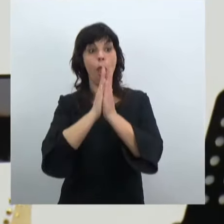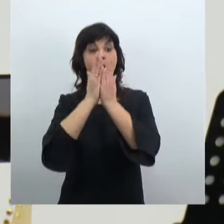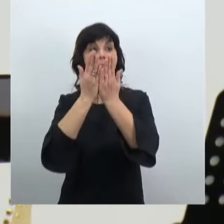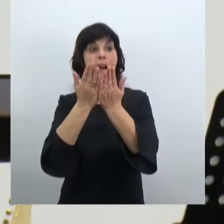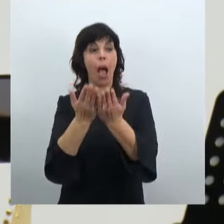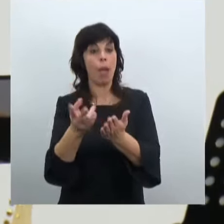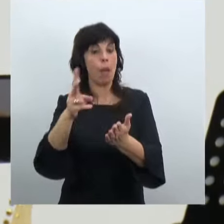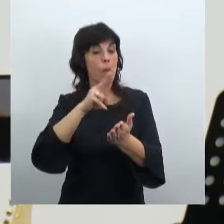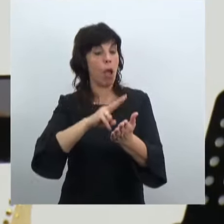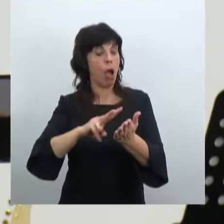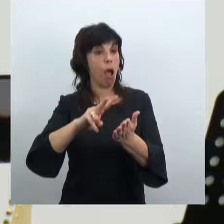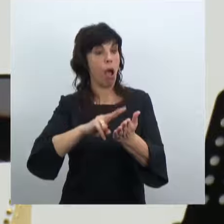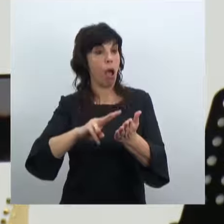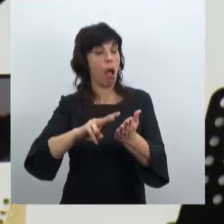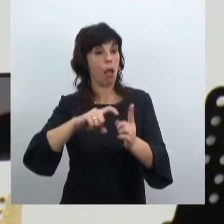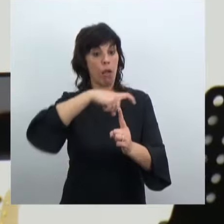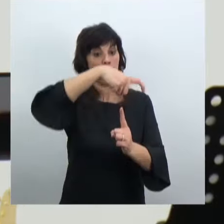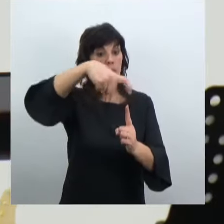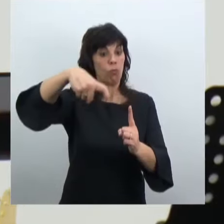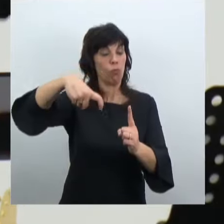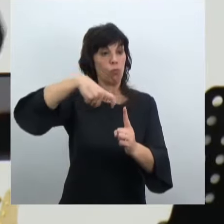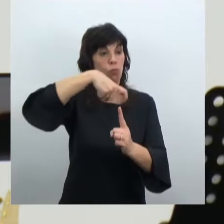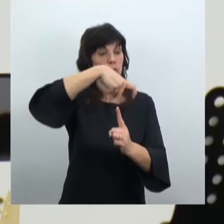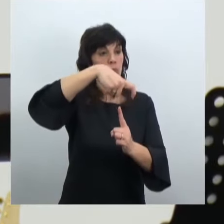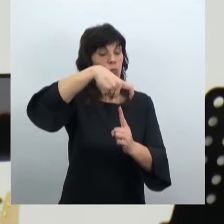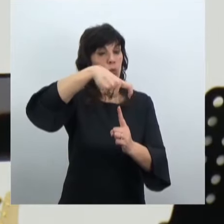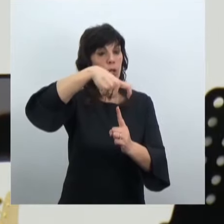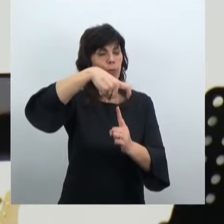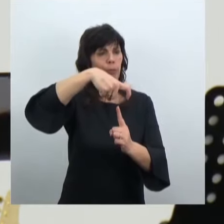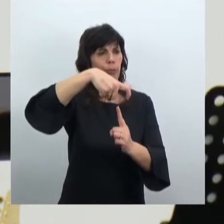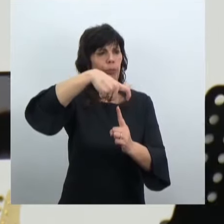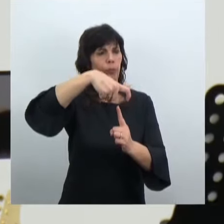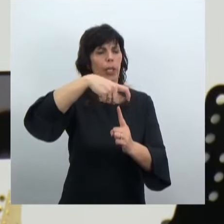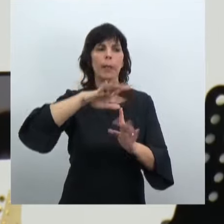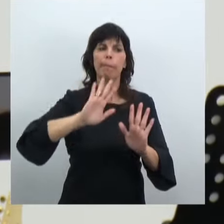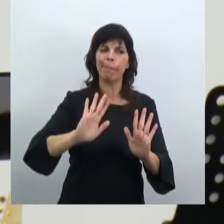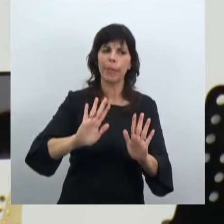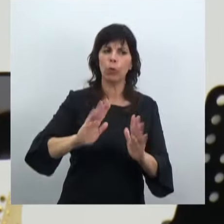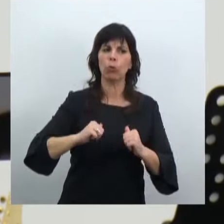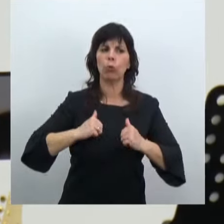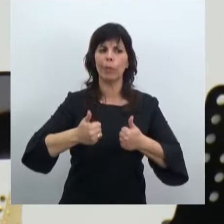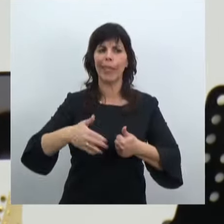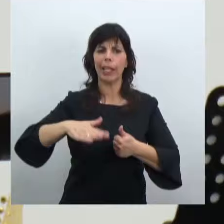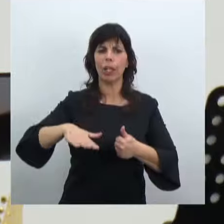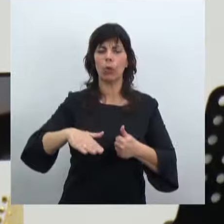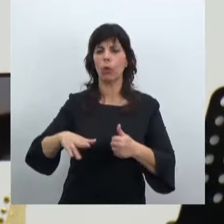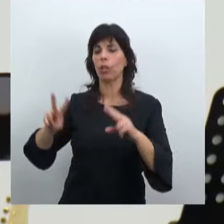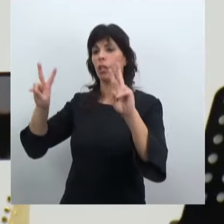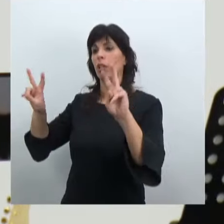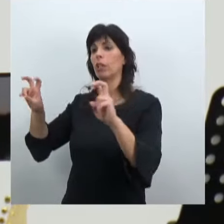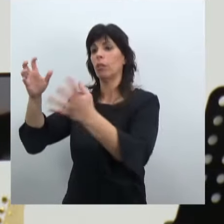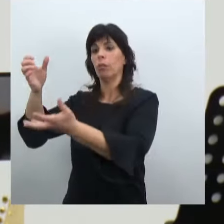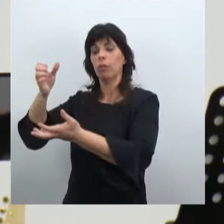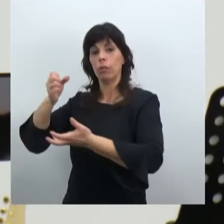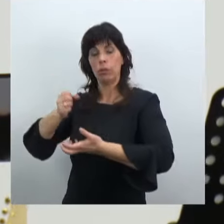días 3 capítulos, no empezando en el Antiguo Testamento, empieza en el Nuevo Testamento con Mateo, Marcos, Lucas y Juan.